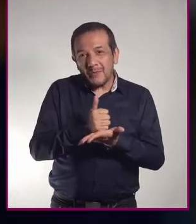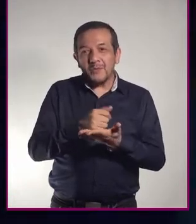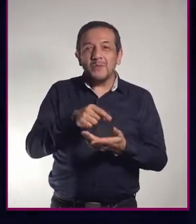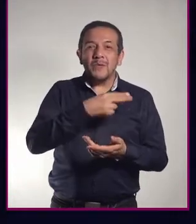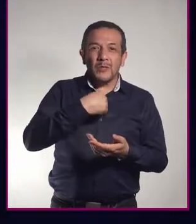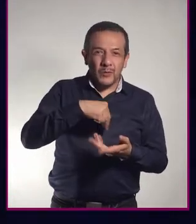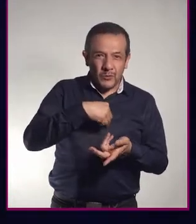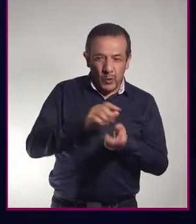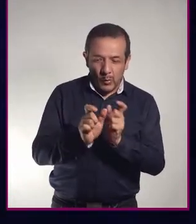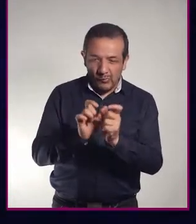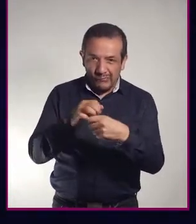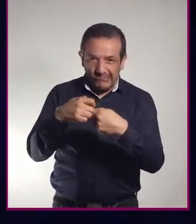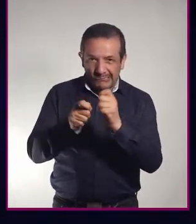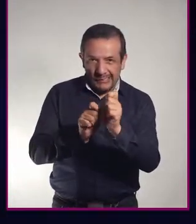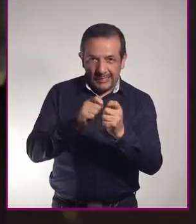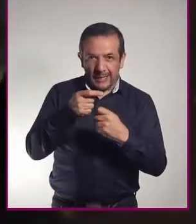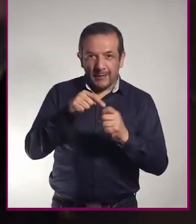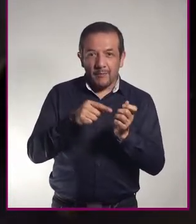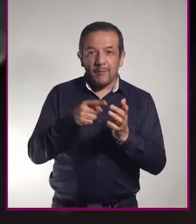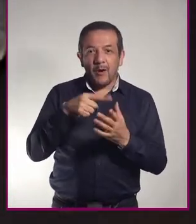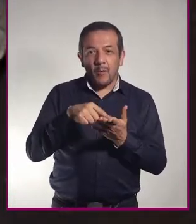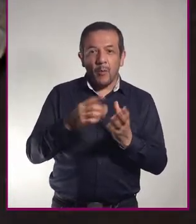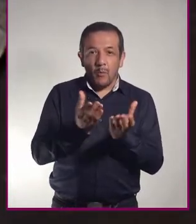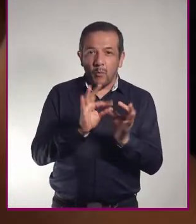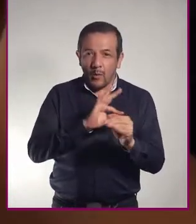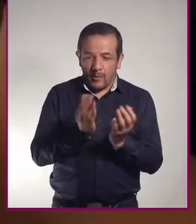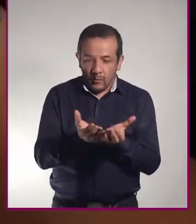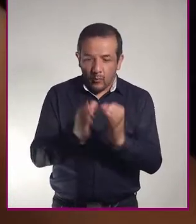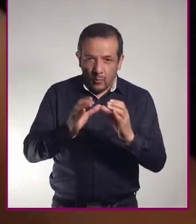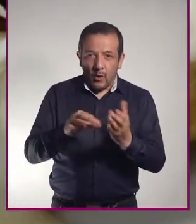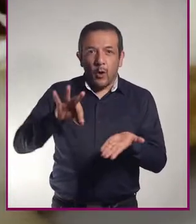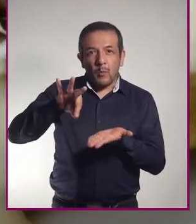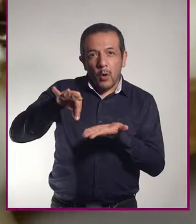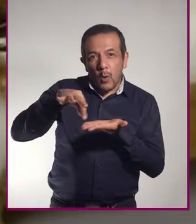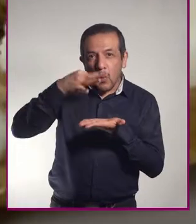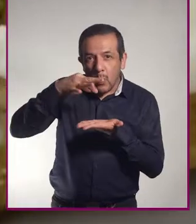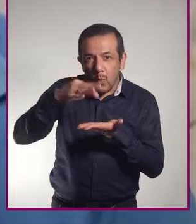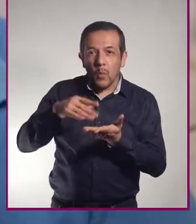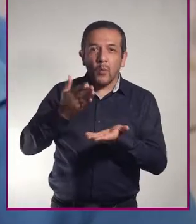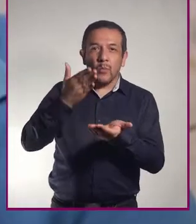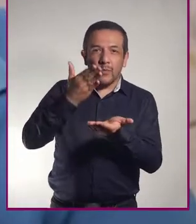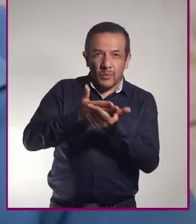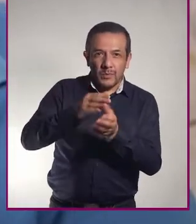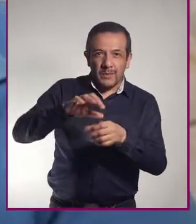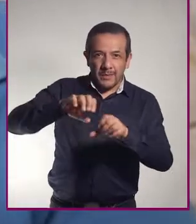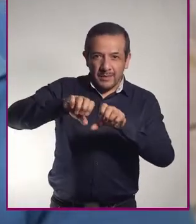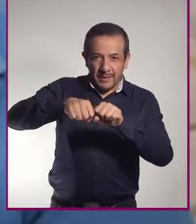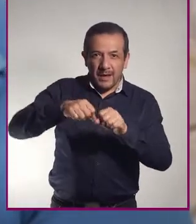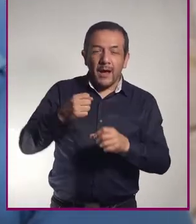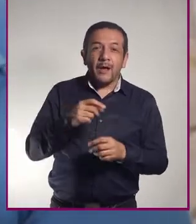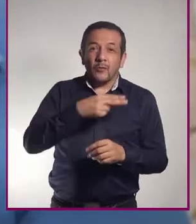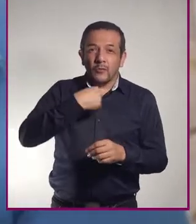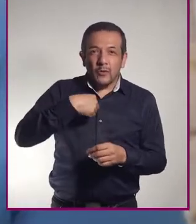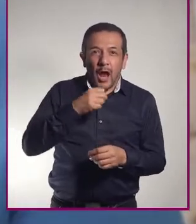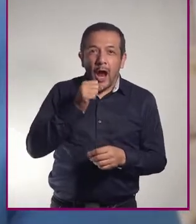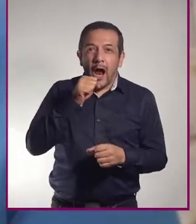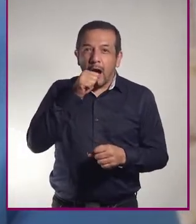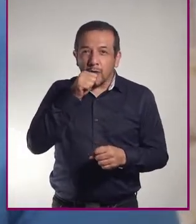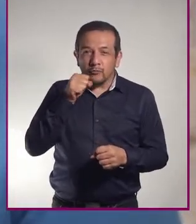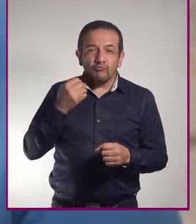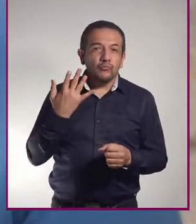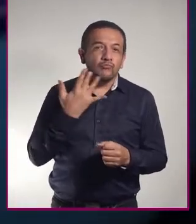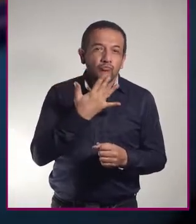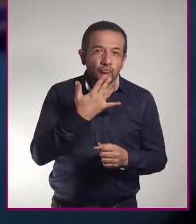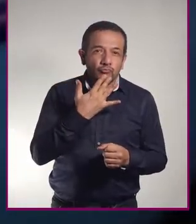presta para cumplir varias funciones como recipiente, cuchara, plato. A la tortilla la saboreamos en